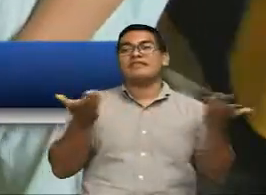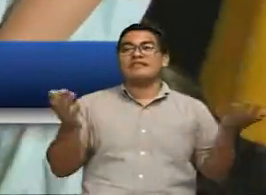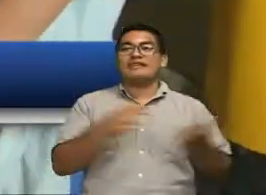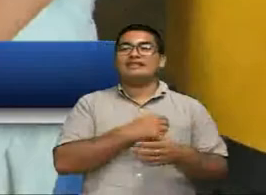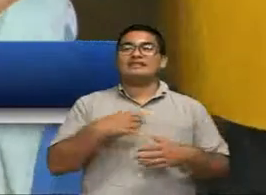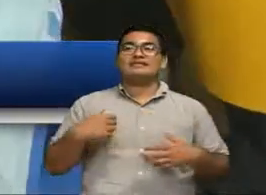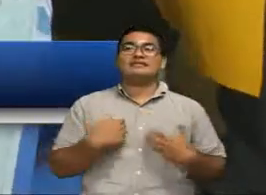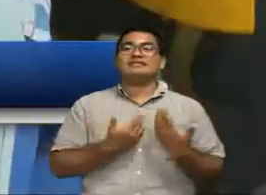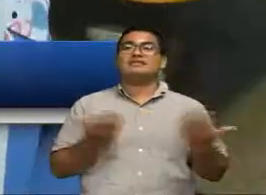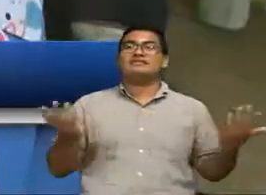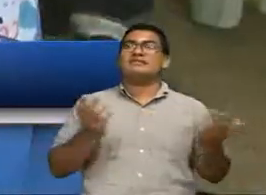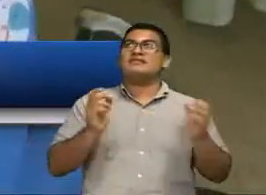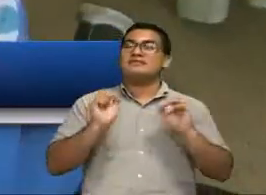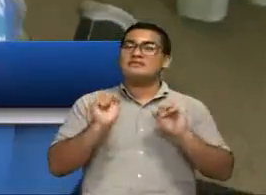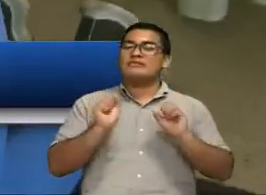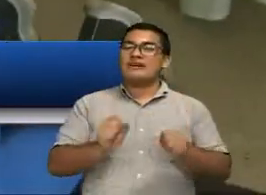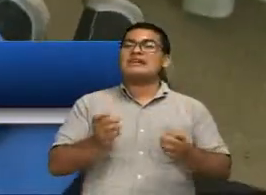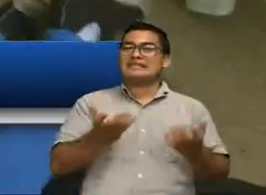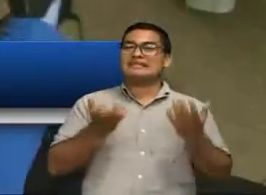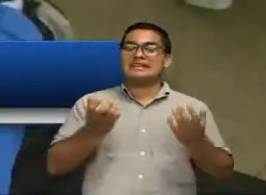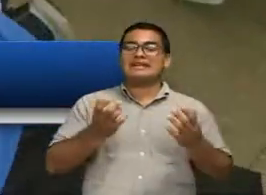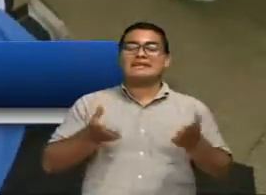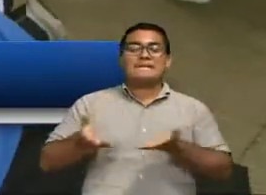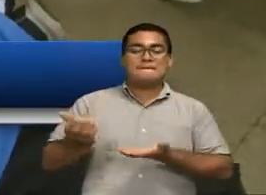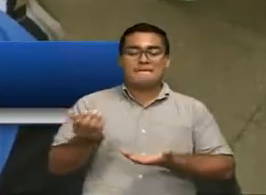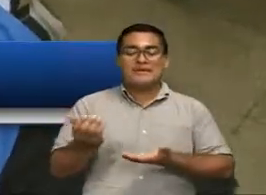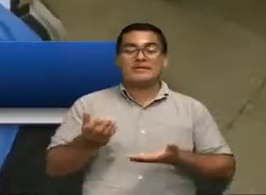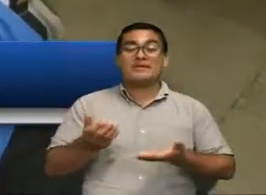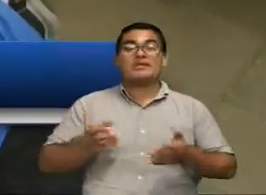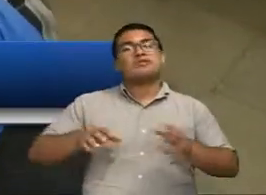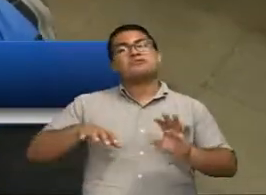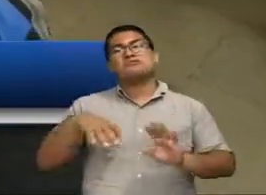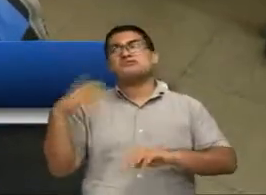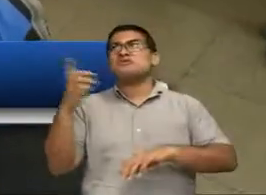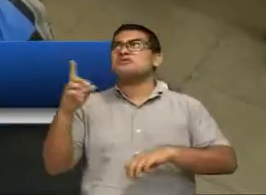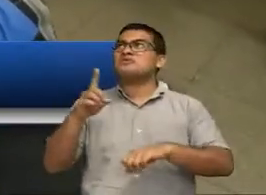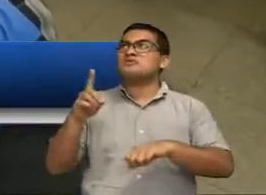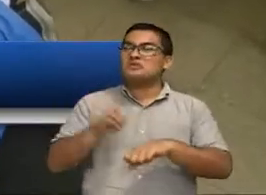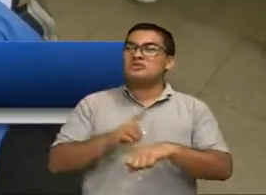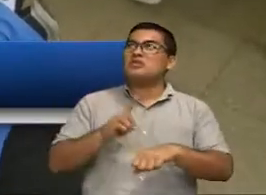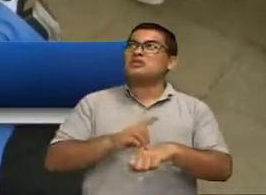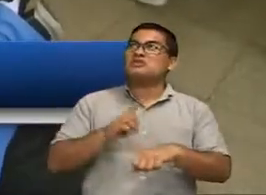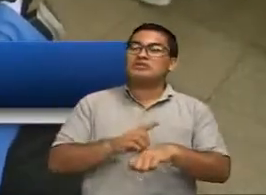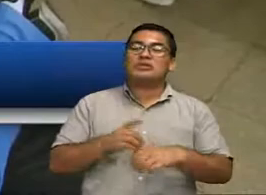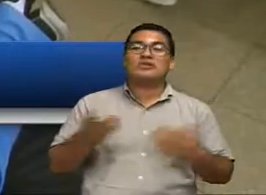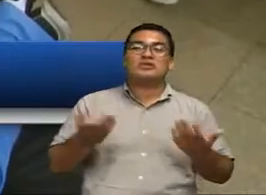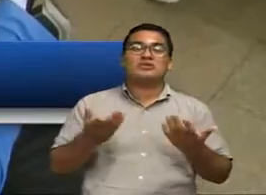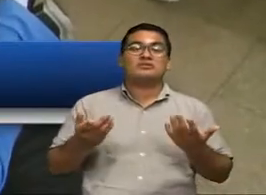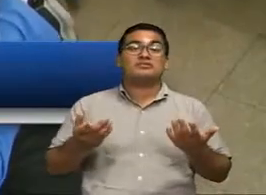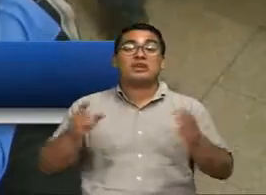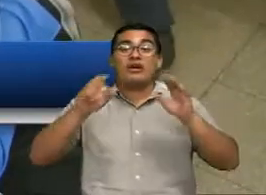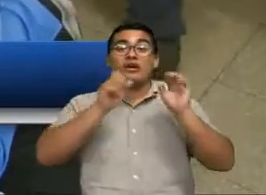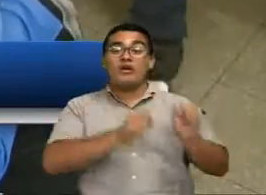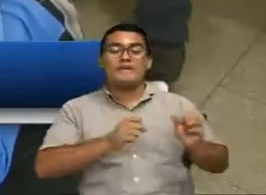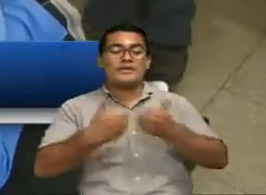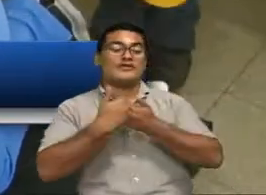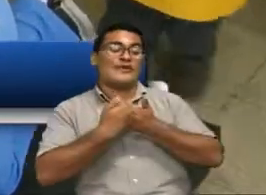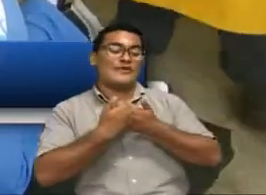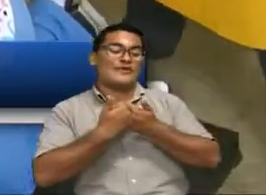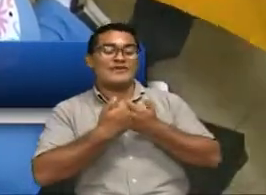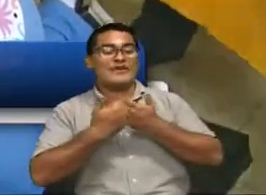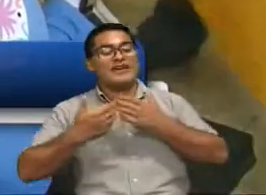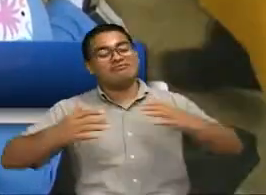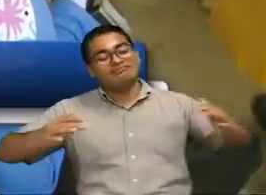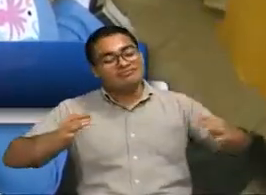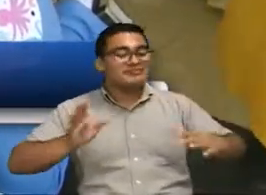querer atenderlo así. Entonces viene el compañero, está con ella, y el